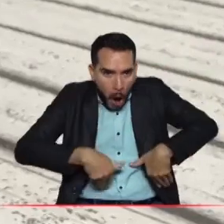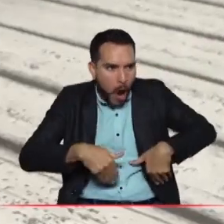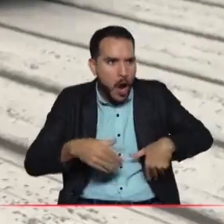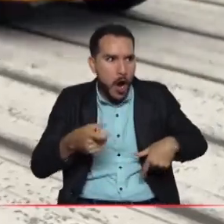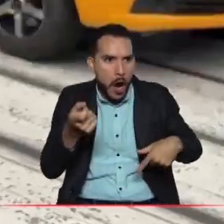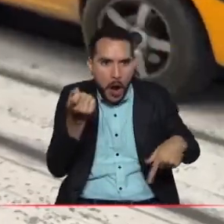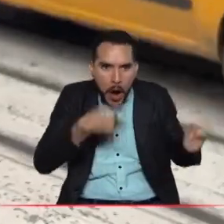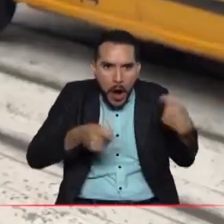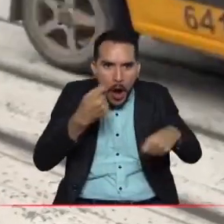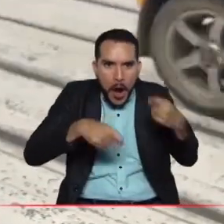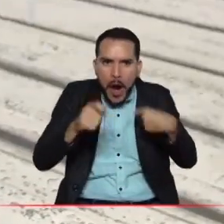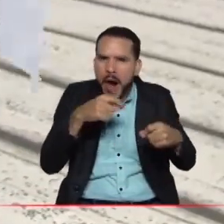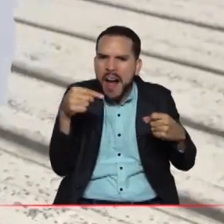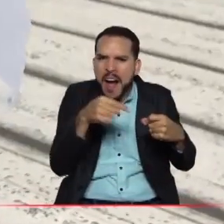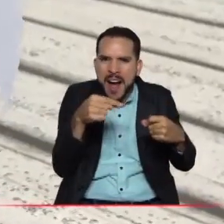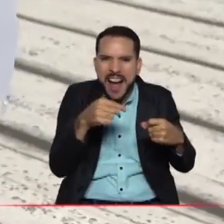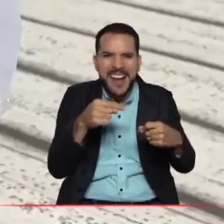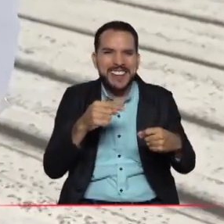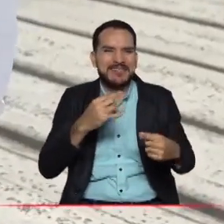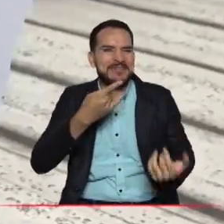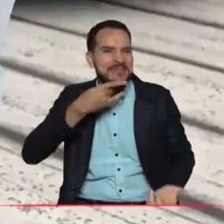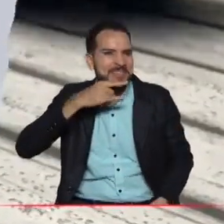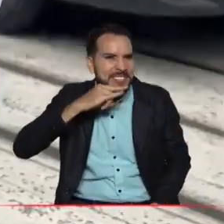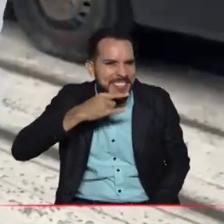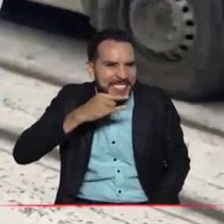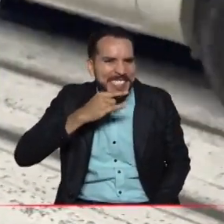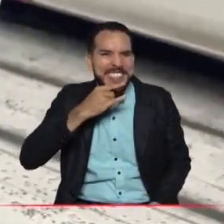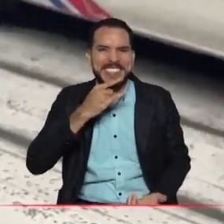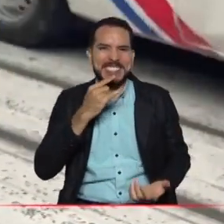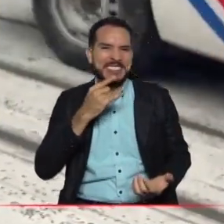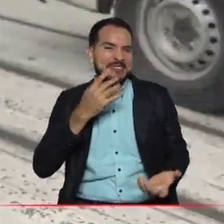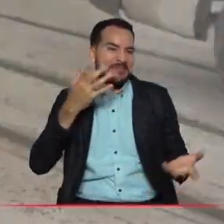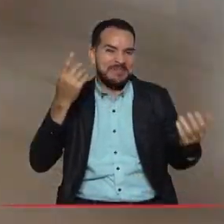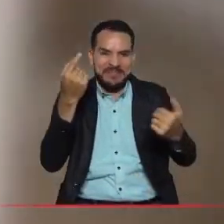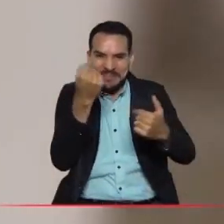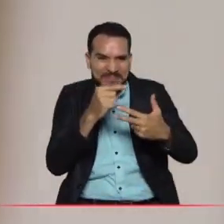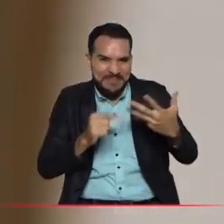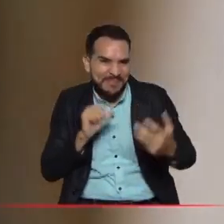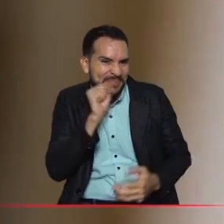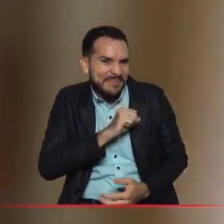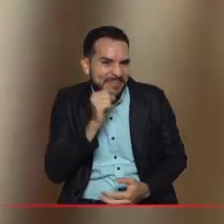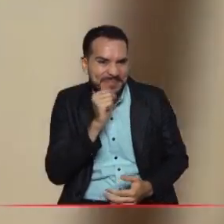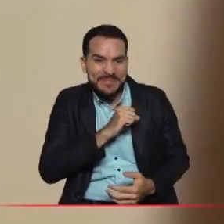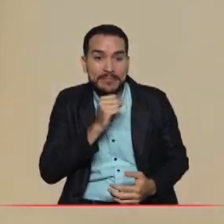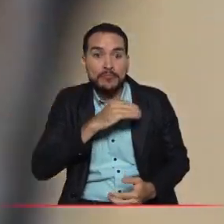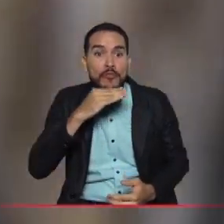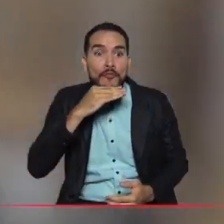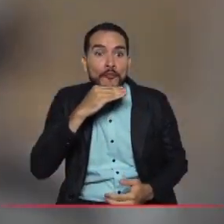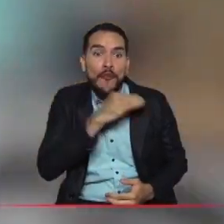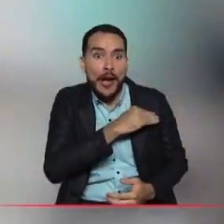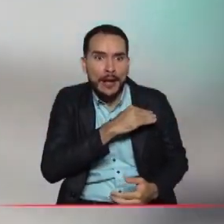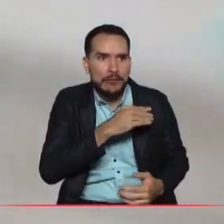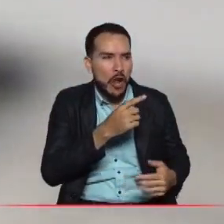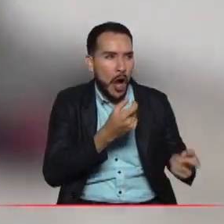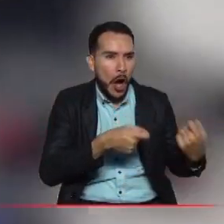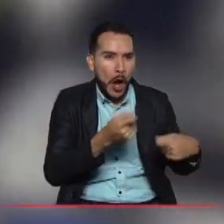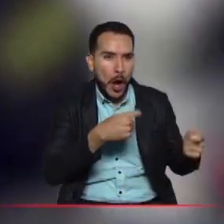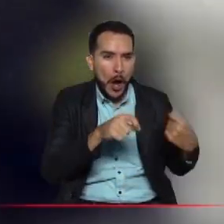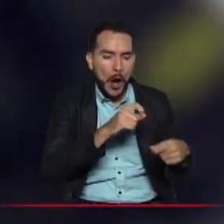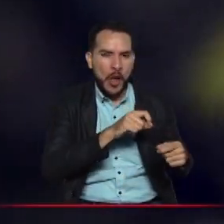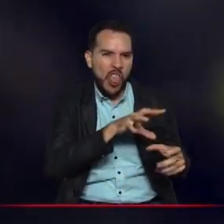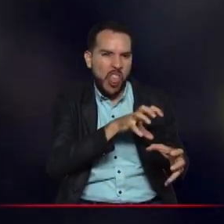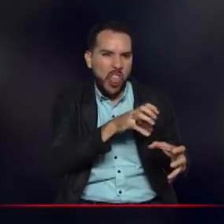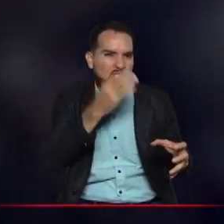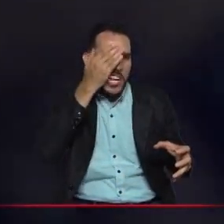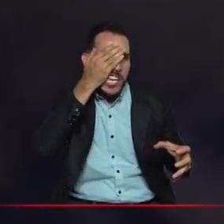alcohol adulterado en ese lugar ubicado en el barrio Pampalinda, en el sur de Cali. Además, llevaron a cabo la captura de 3